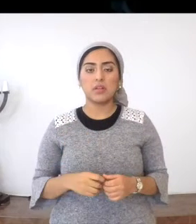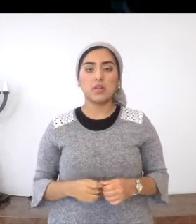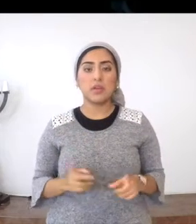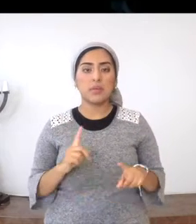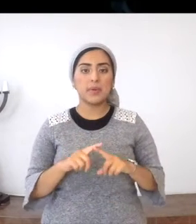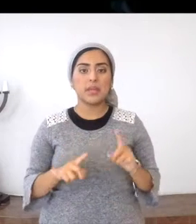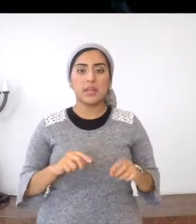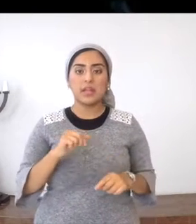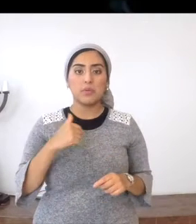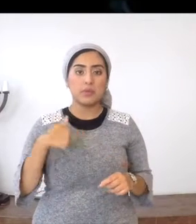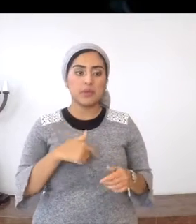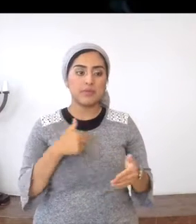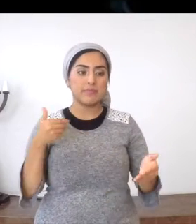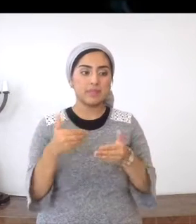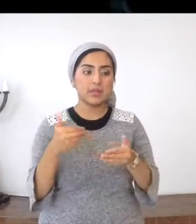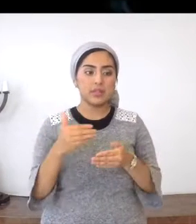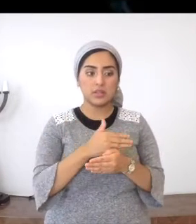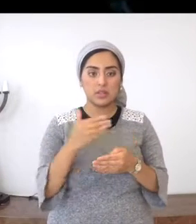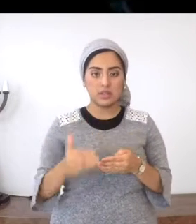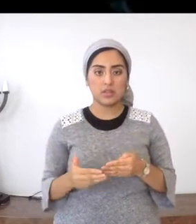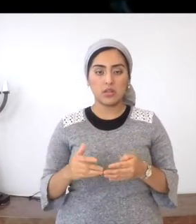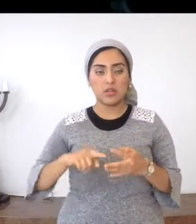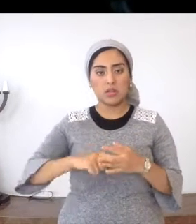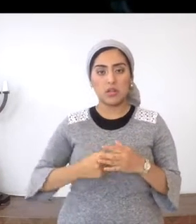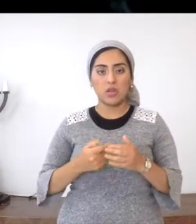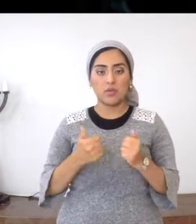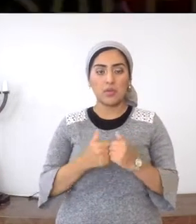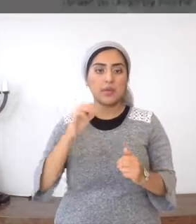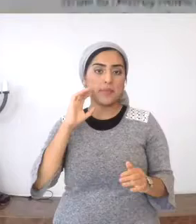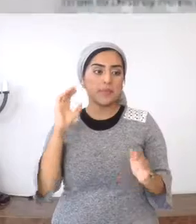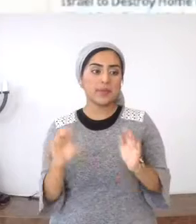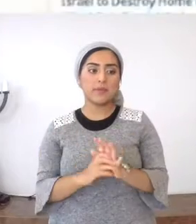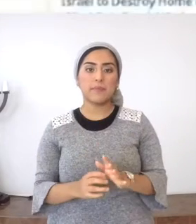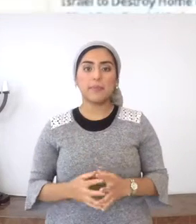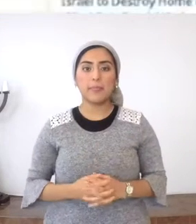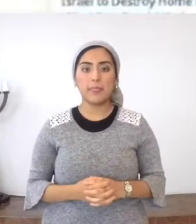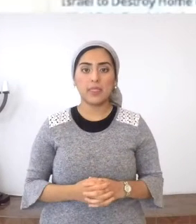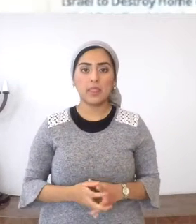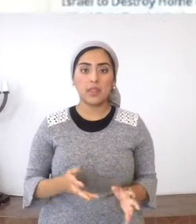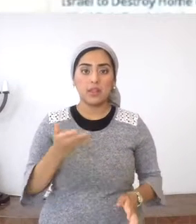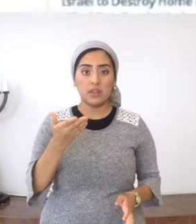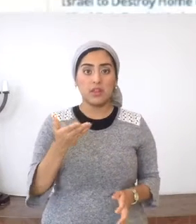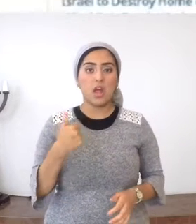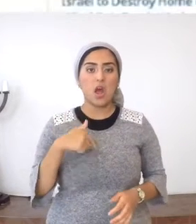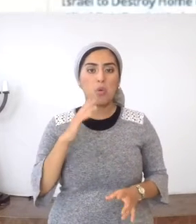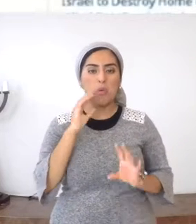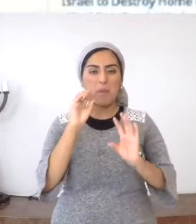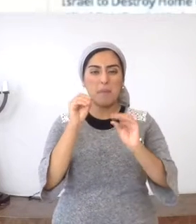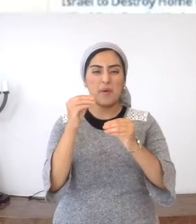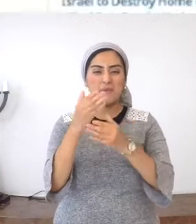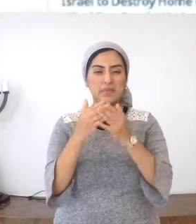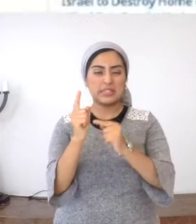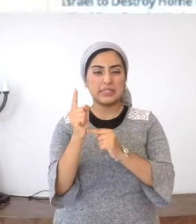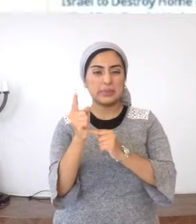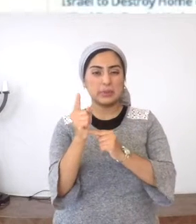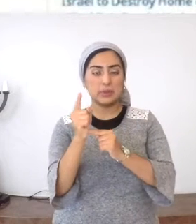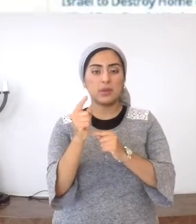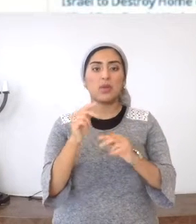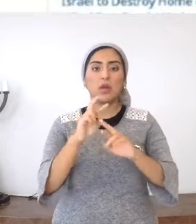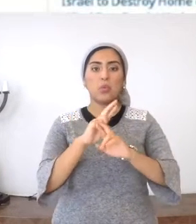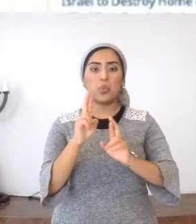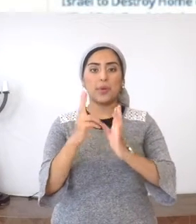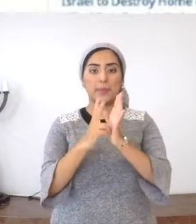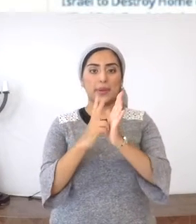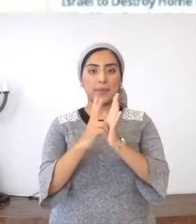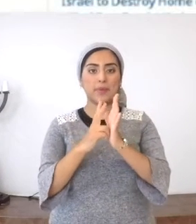parecido Hermanos Algo parecido Pero nos estamos Acercando al fin Vamos a empezar Con las diapositivas Y las vamos a